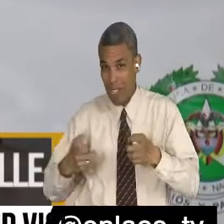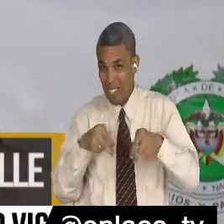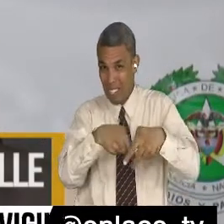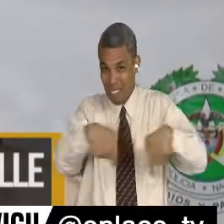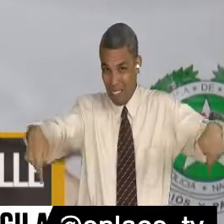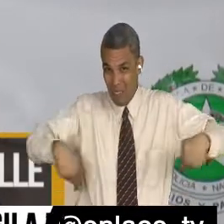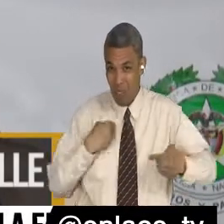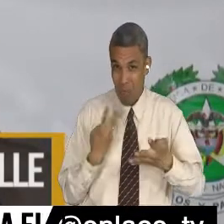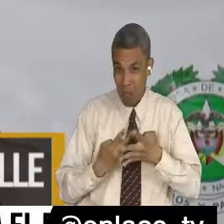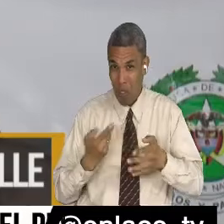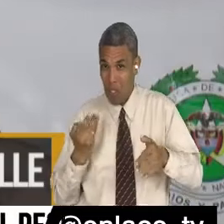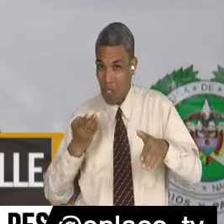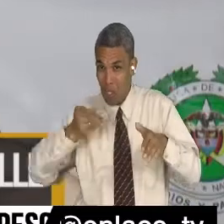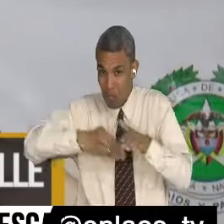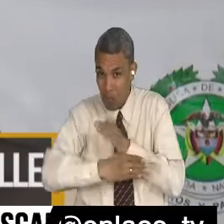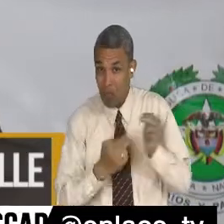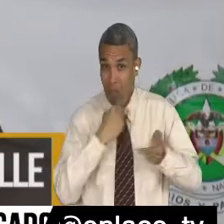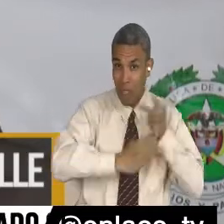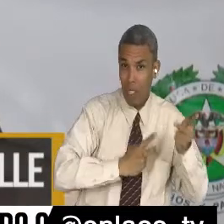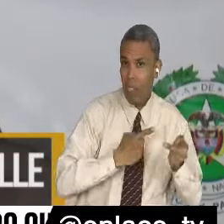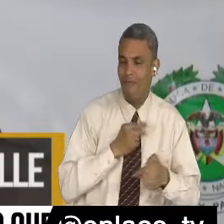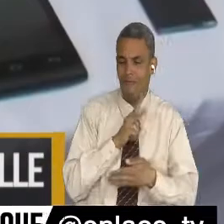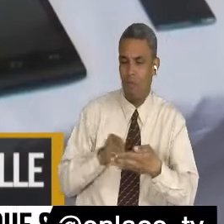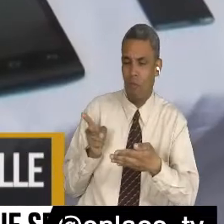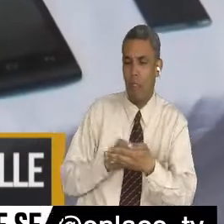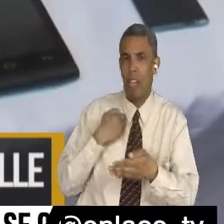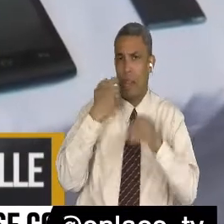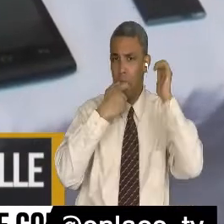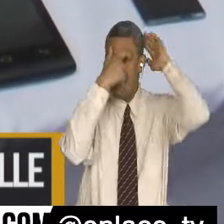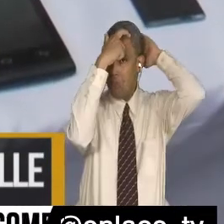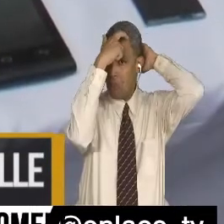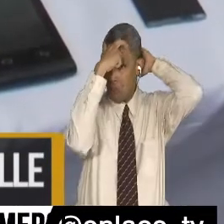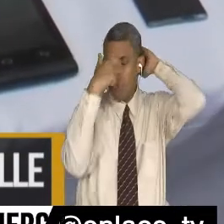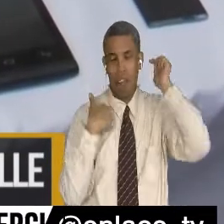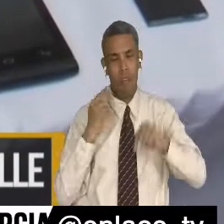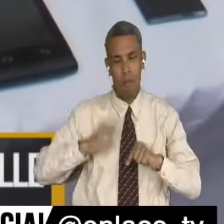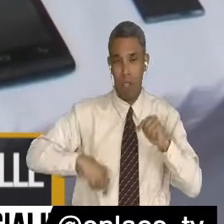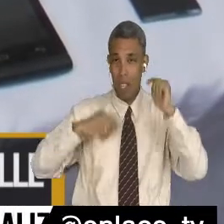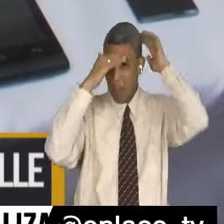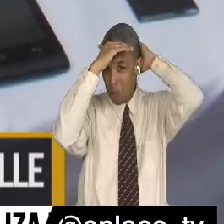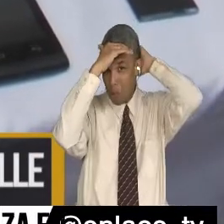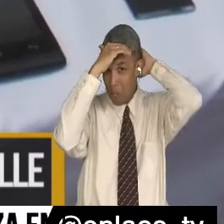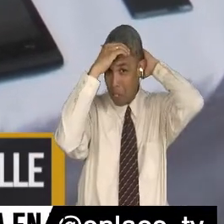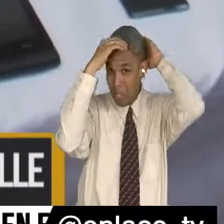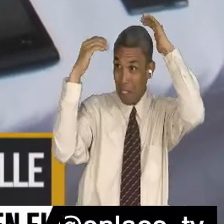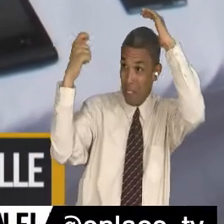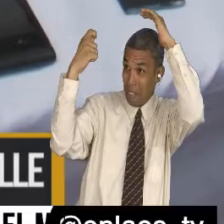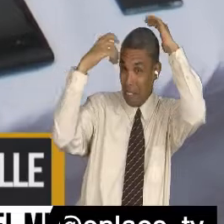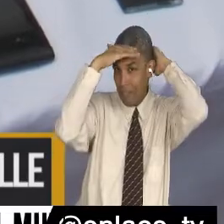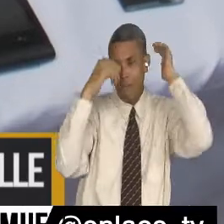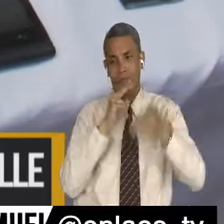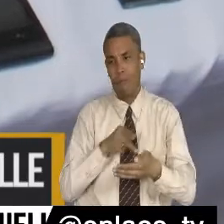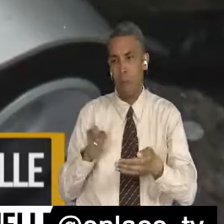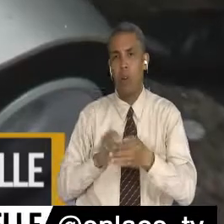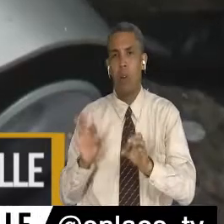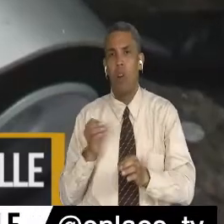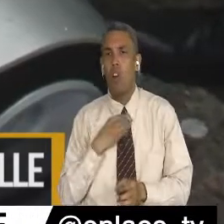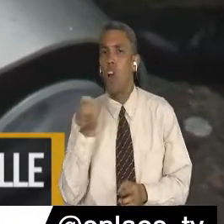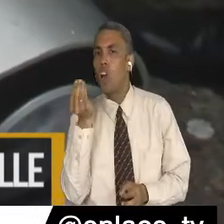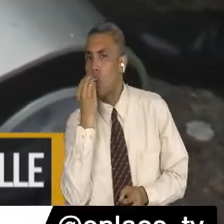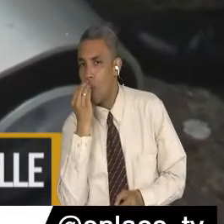el ingreso de cualquier elemento que nos genere la duda o la sospecha en cuanto a que allí pueda haber una